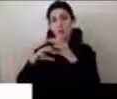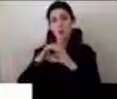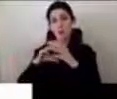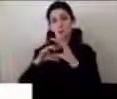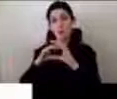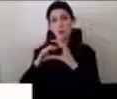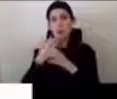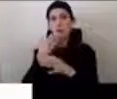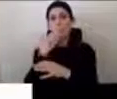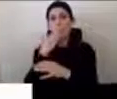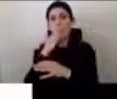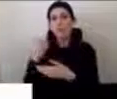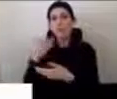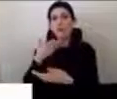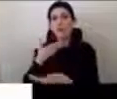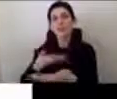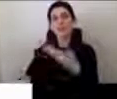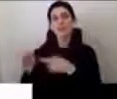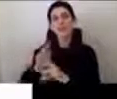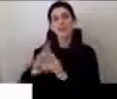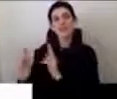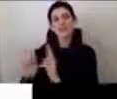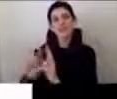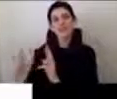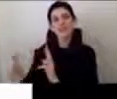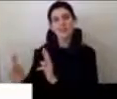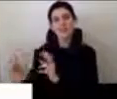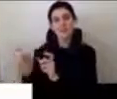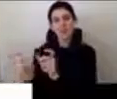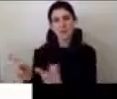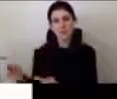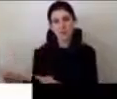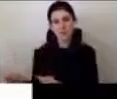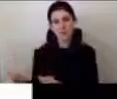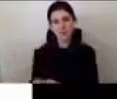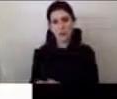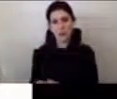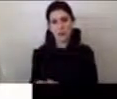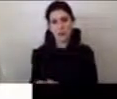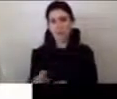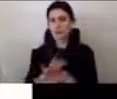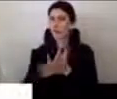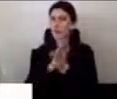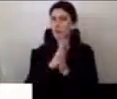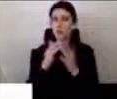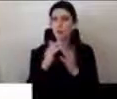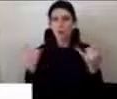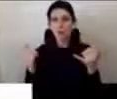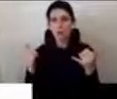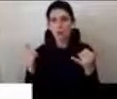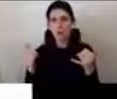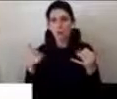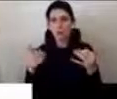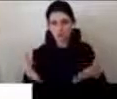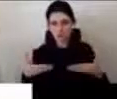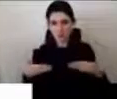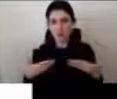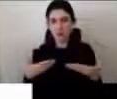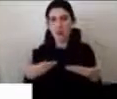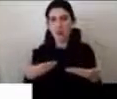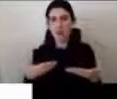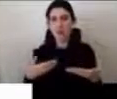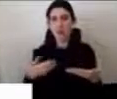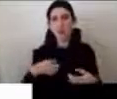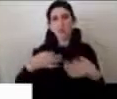la socialización entre las personas. Todos los juegos fortalecen la seguridad y la confianza en sí mismo al momento de tomar